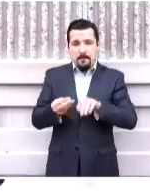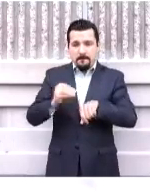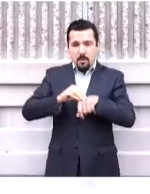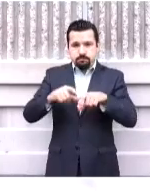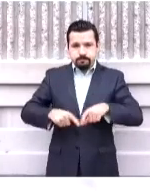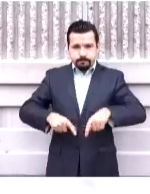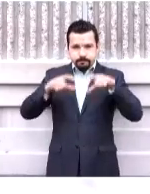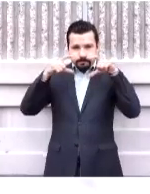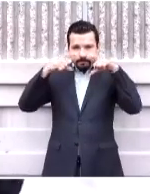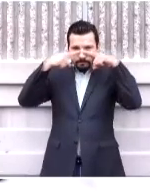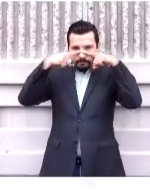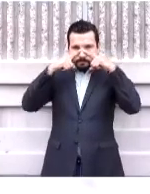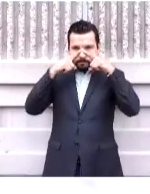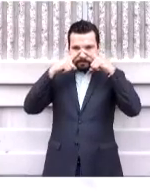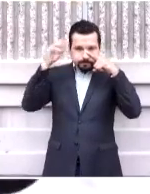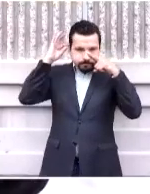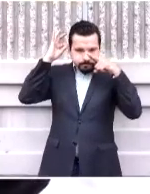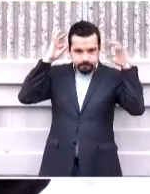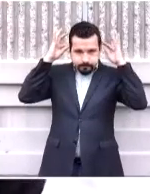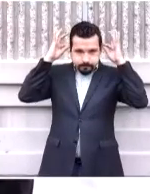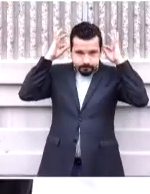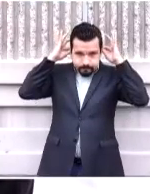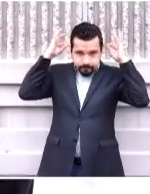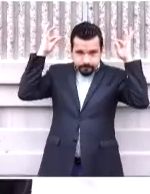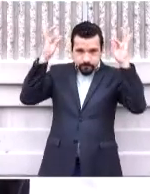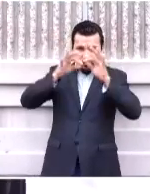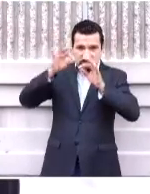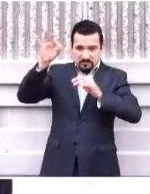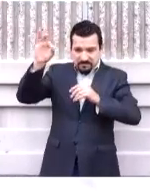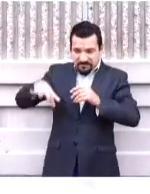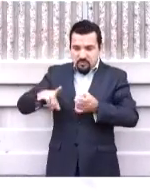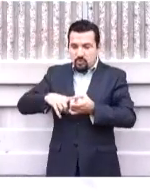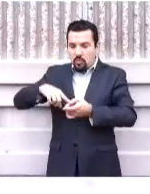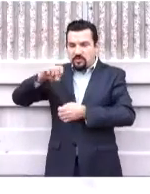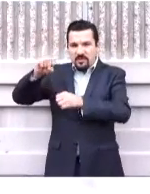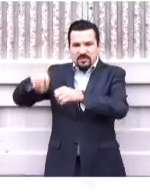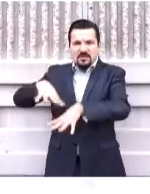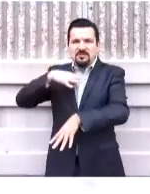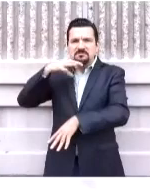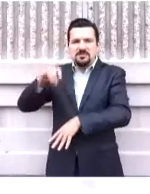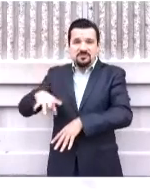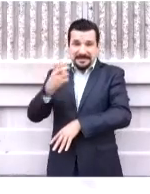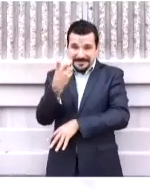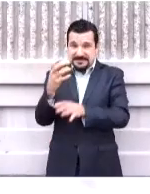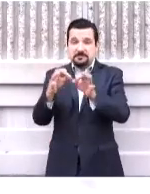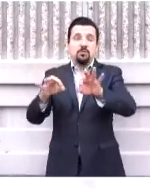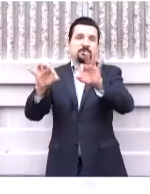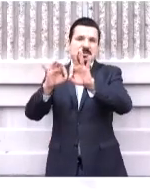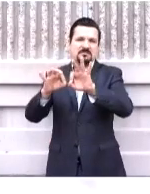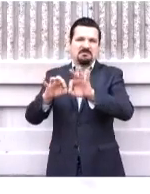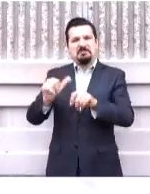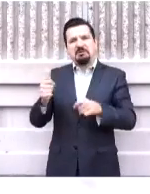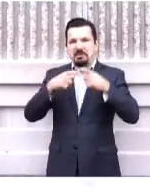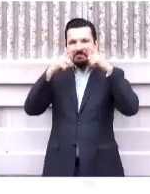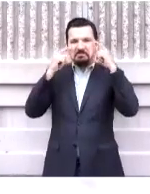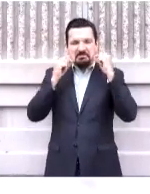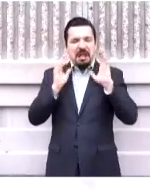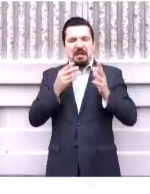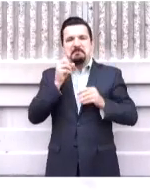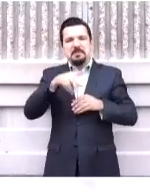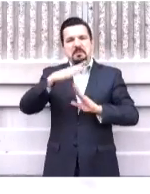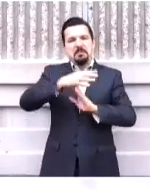coloco, cómo me lo quito, cómo lo tiro. Eso es importante. De otra forma, el mensaje